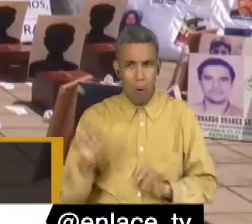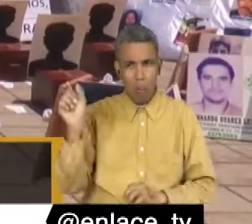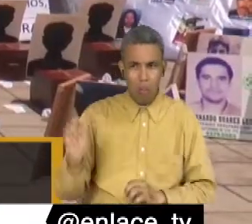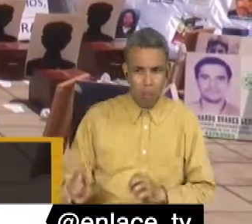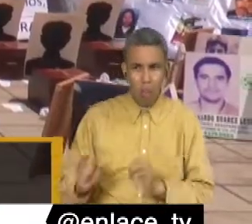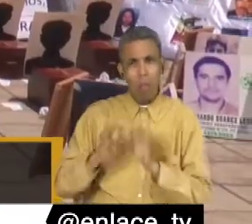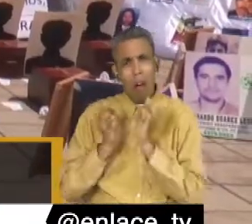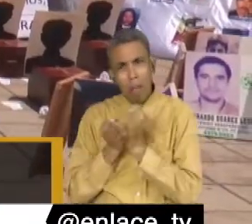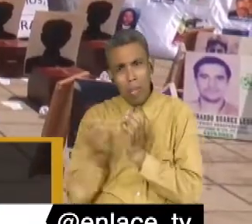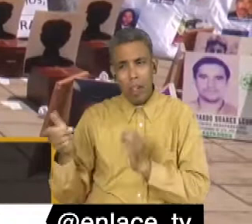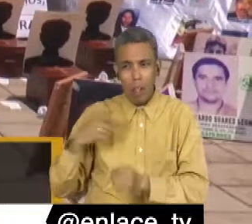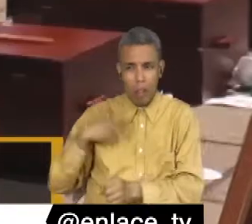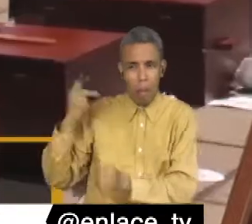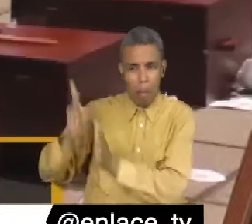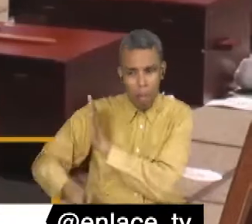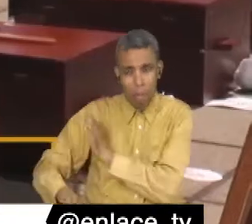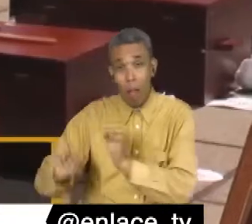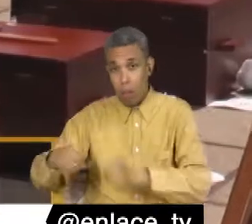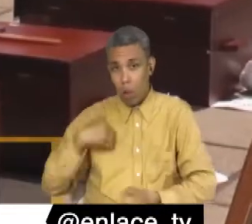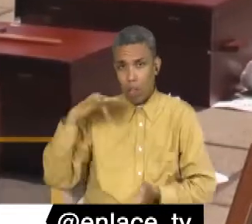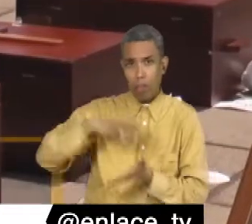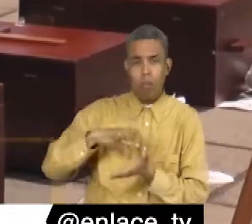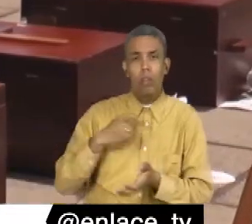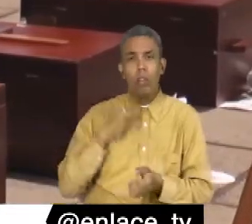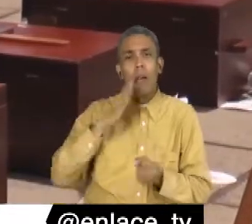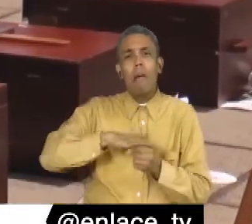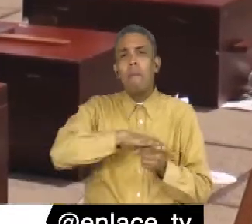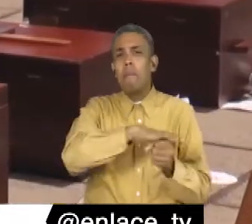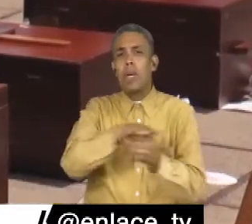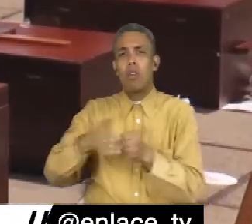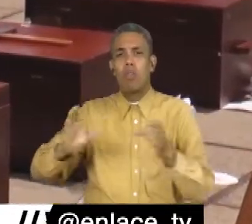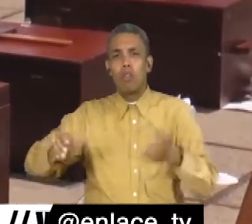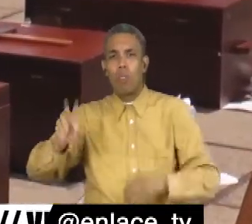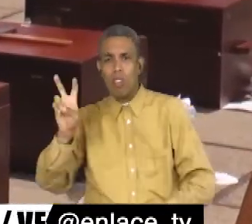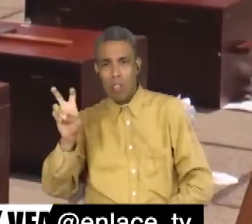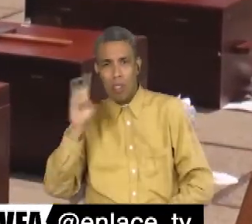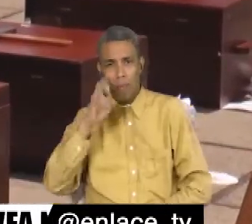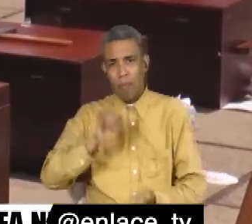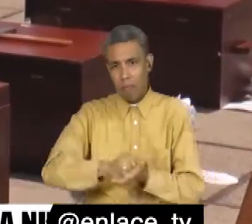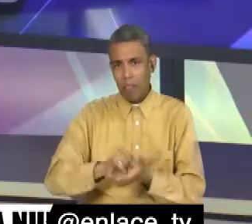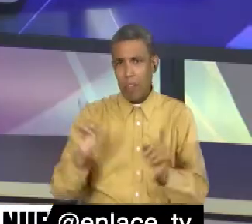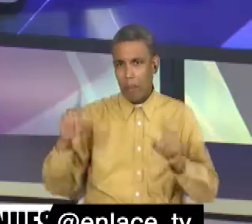la Memoria se ha expuesto tanto en la plazoleta como en la Comuna 7 de esta ciudad.